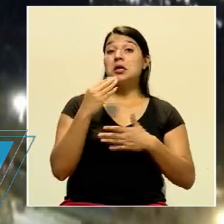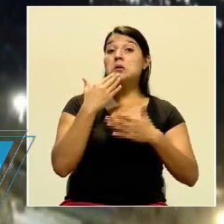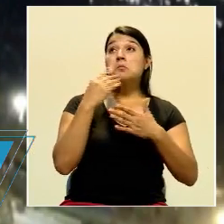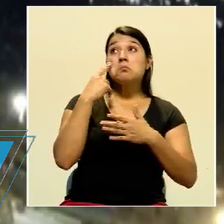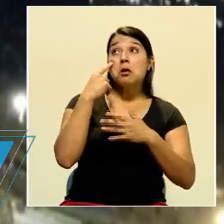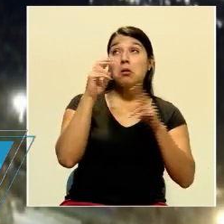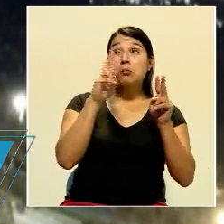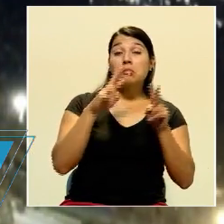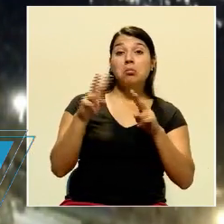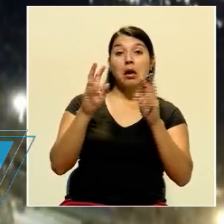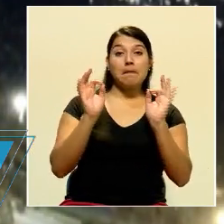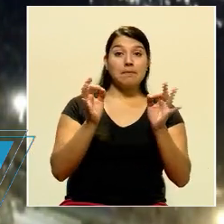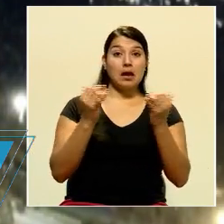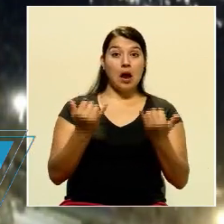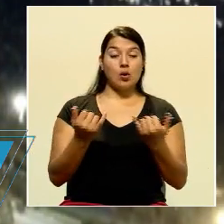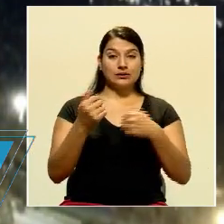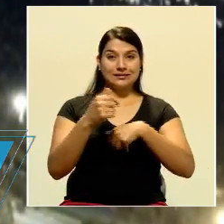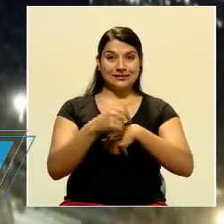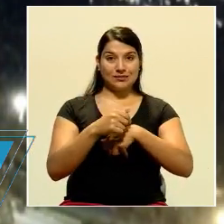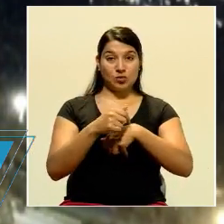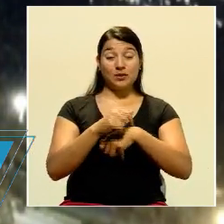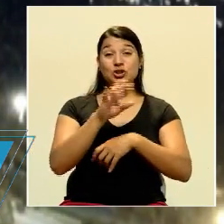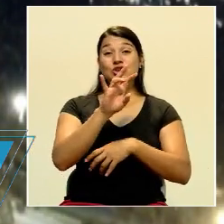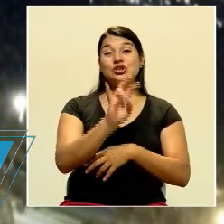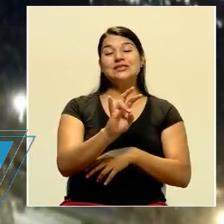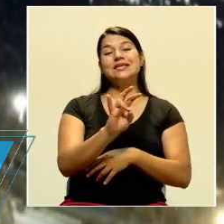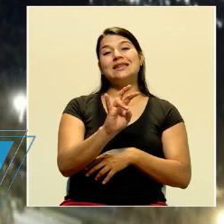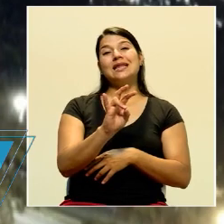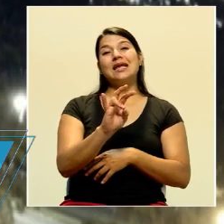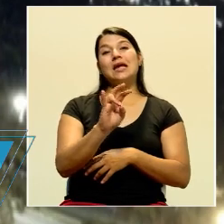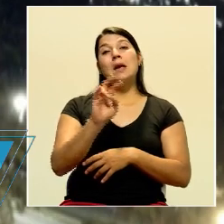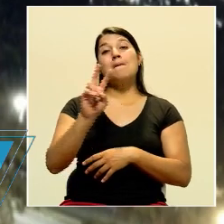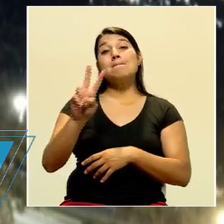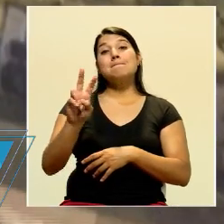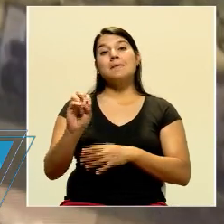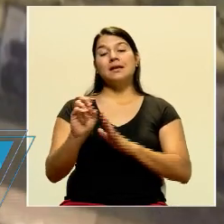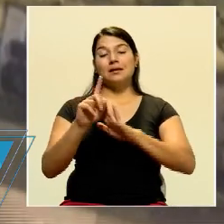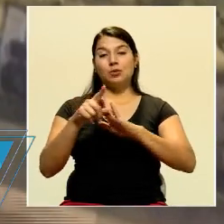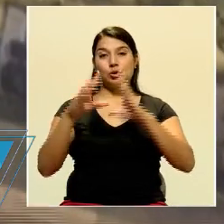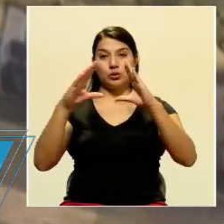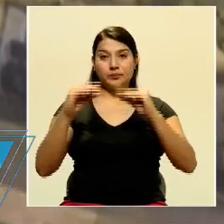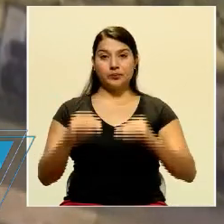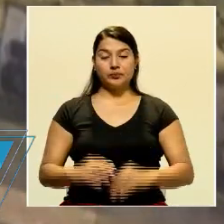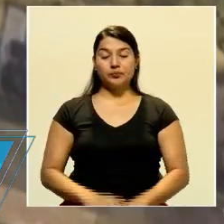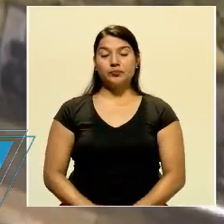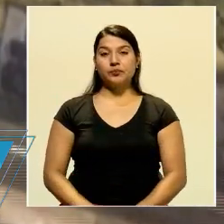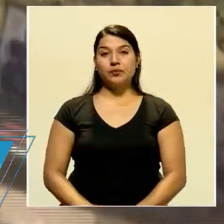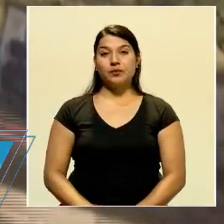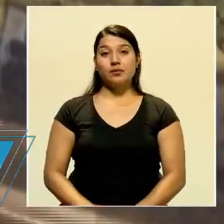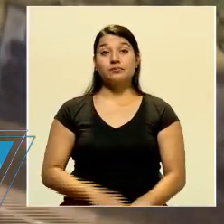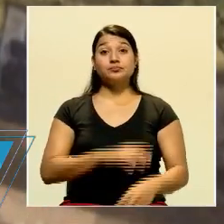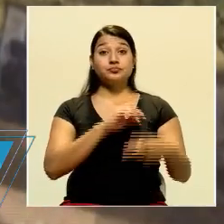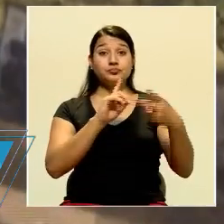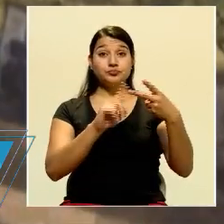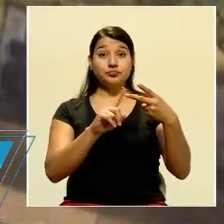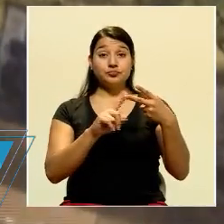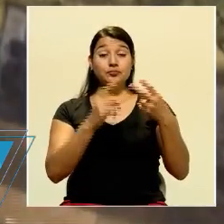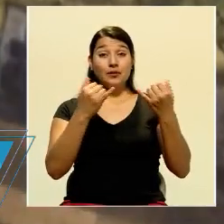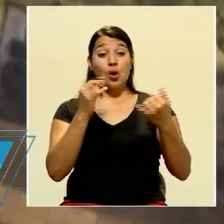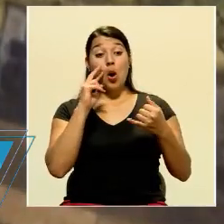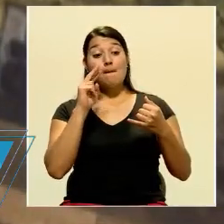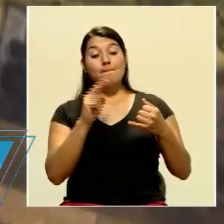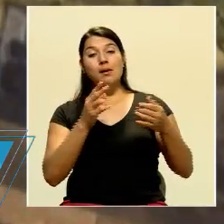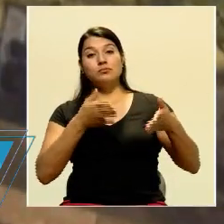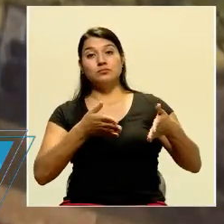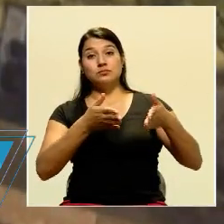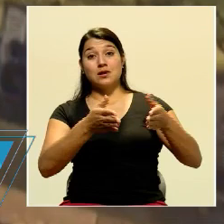buena visibilidad en este momento a las 7 de la noche con 20 minutos. Lo que estamos observando ahora es la